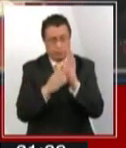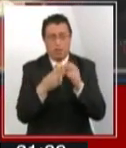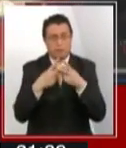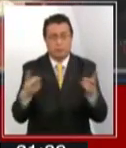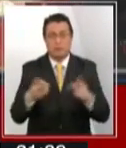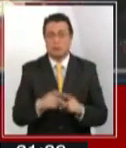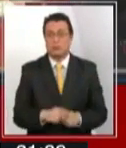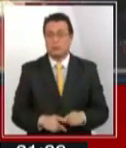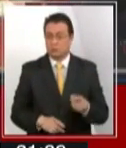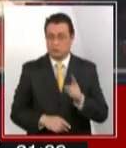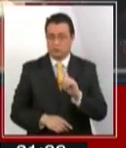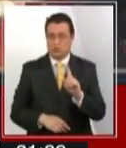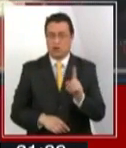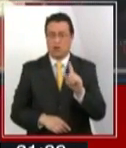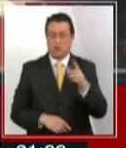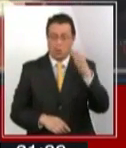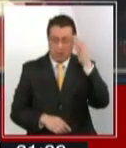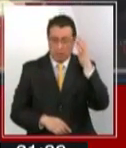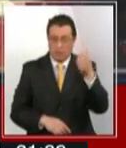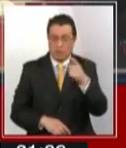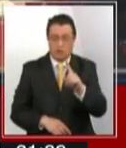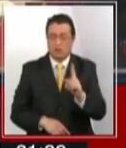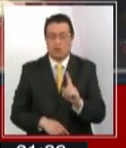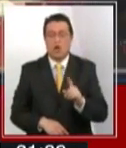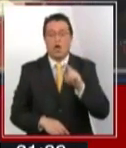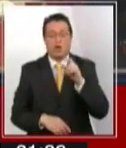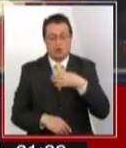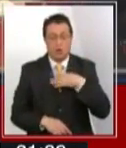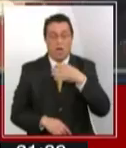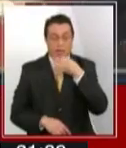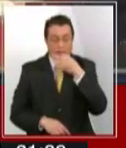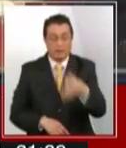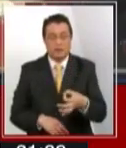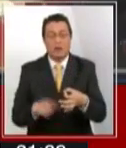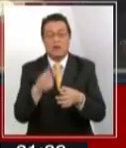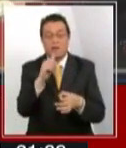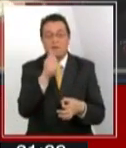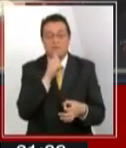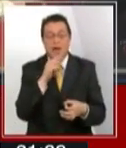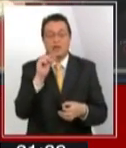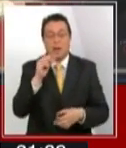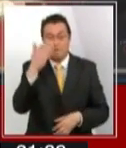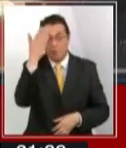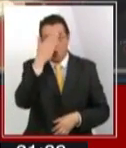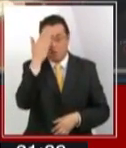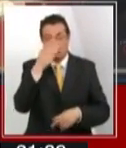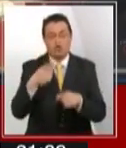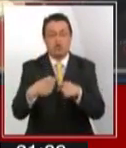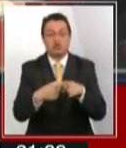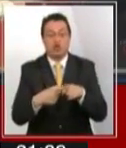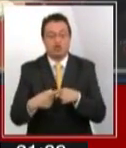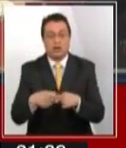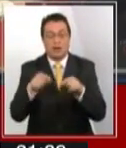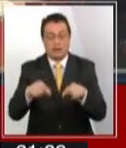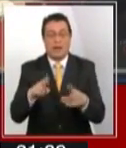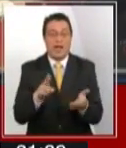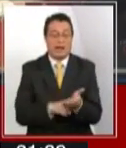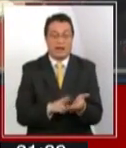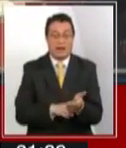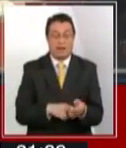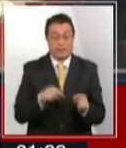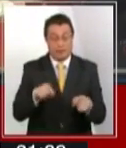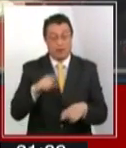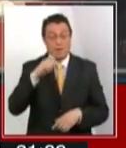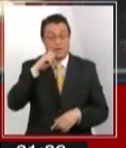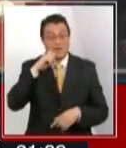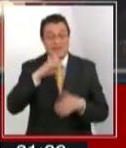No me parece que entiendes bien lo que estoy planteando. Lo que estoy planteando es la carencia de una preocupación social respecto a sobre esta realidad. Y eso significa